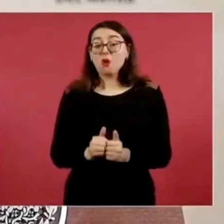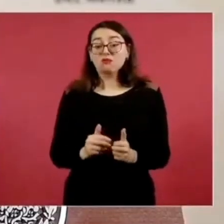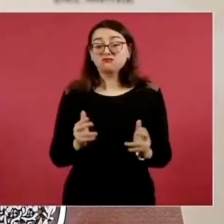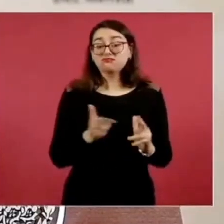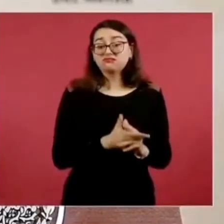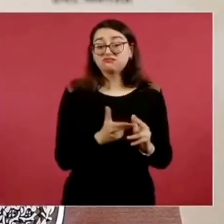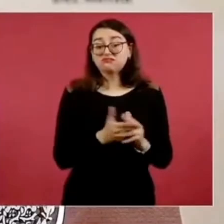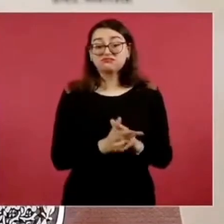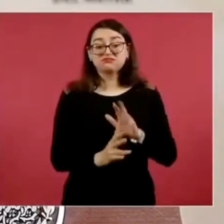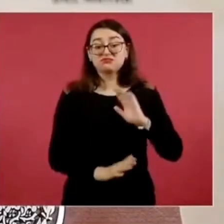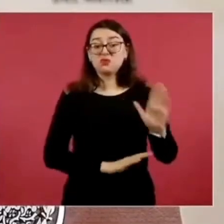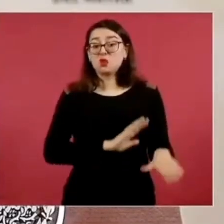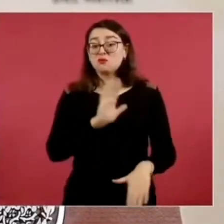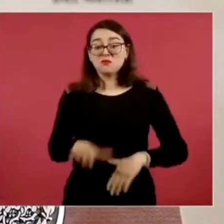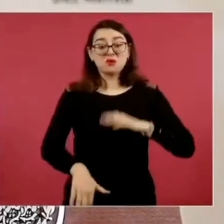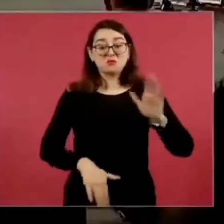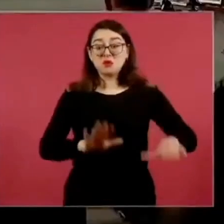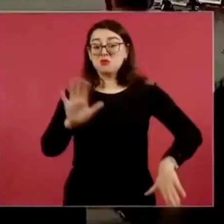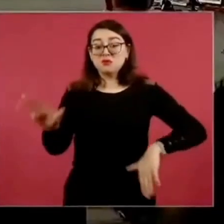en esa elección.